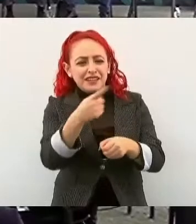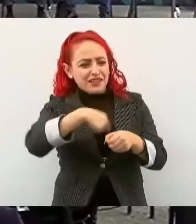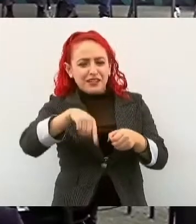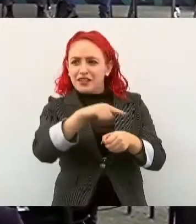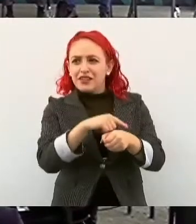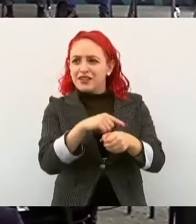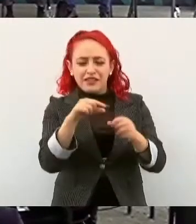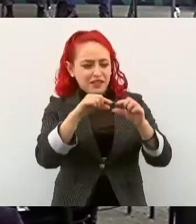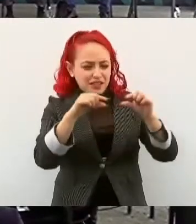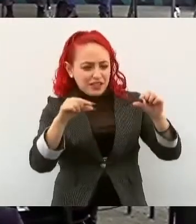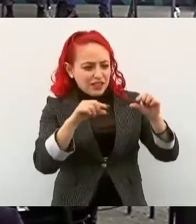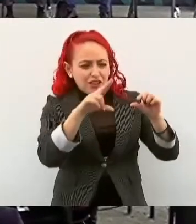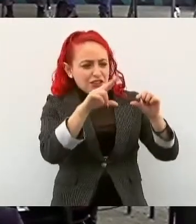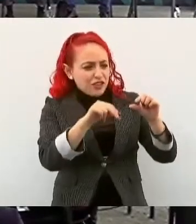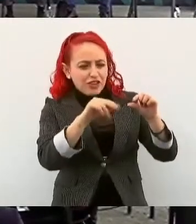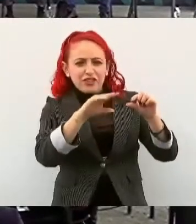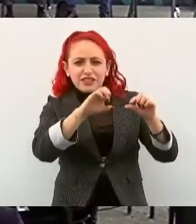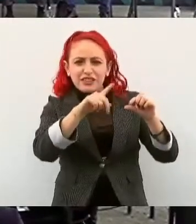esto